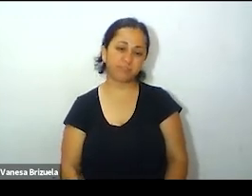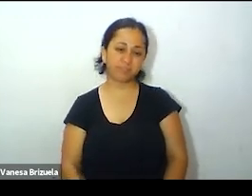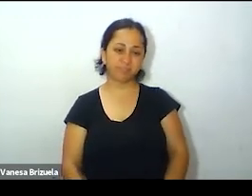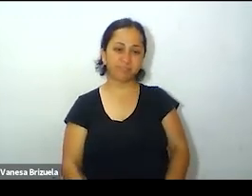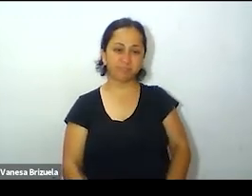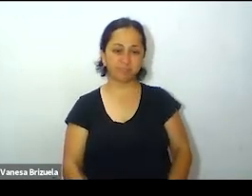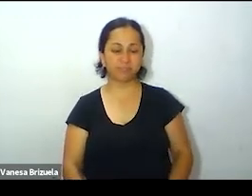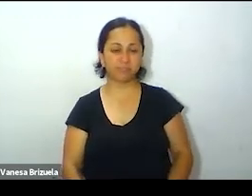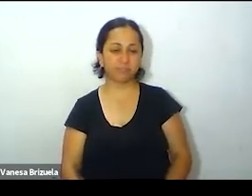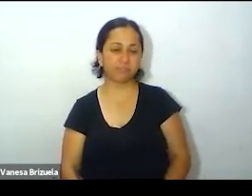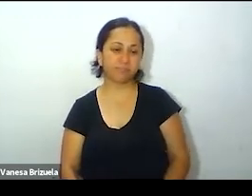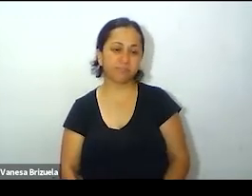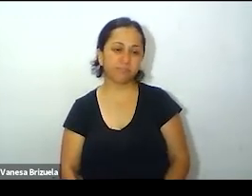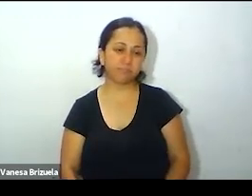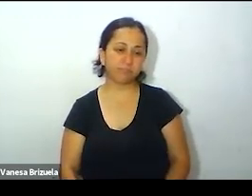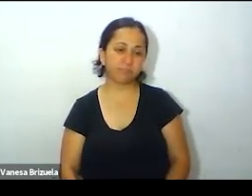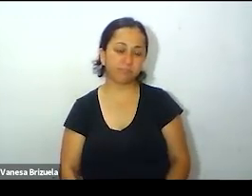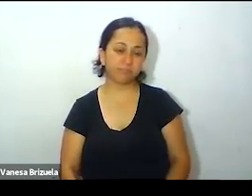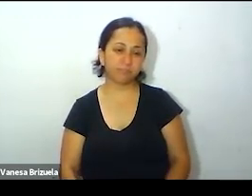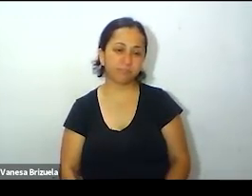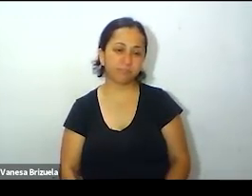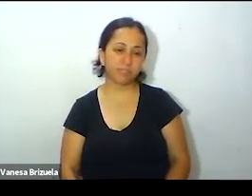Por lo general están en